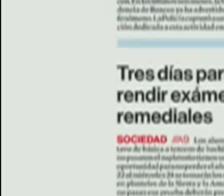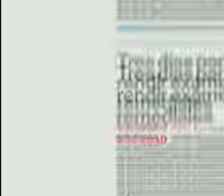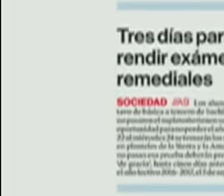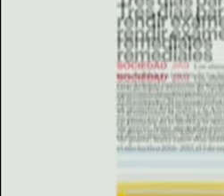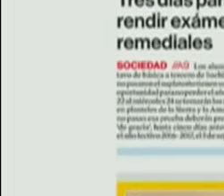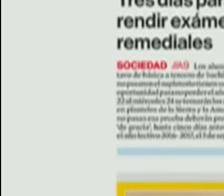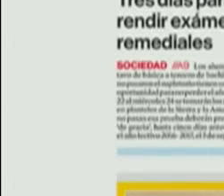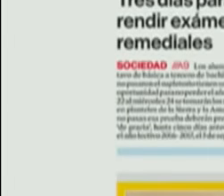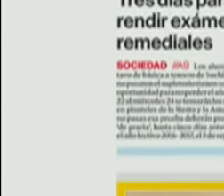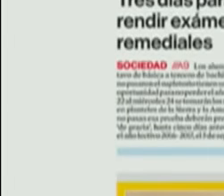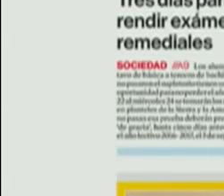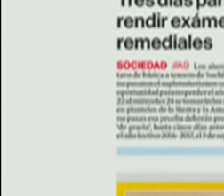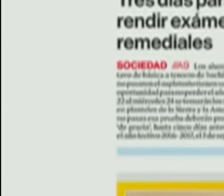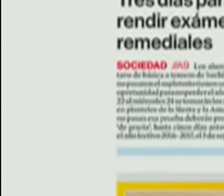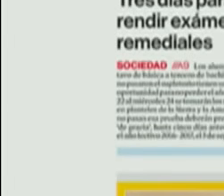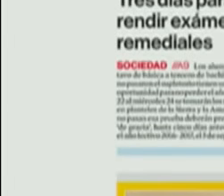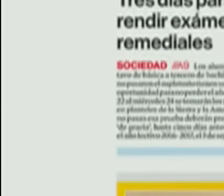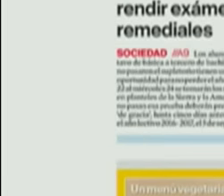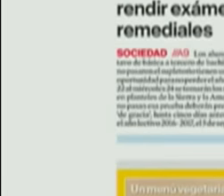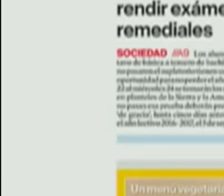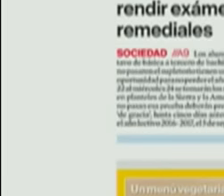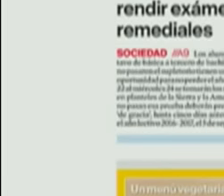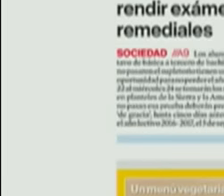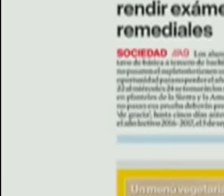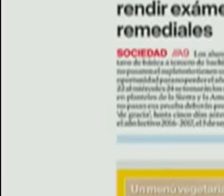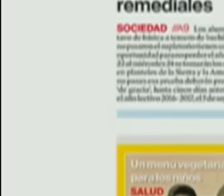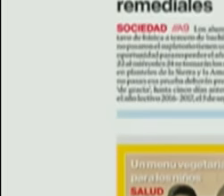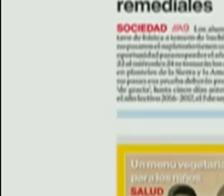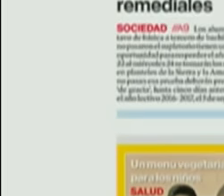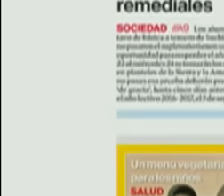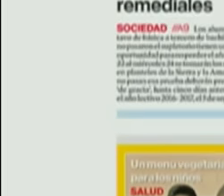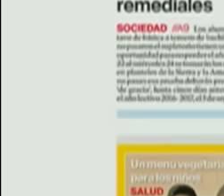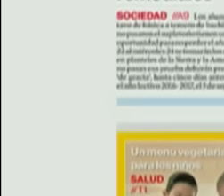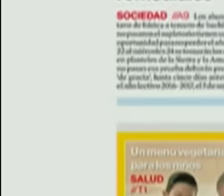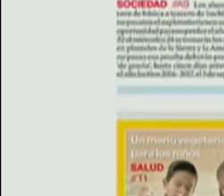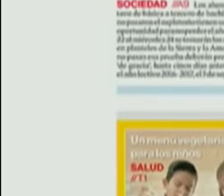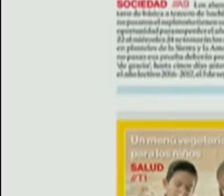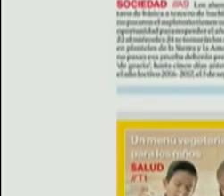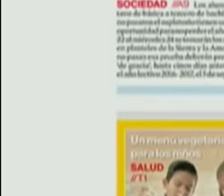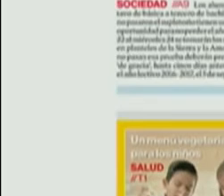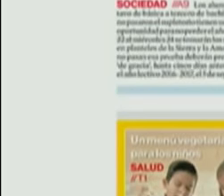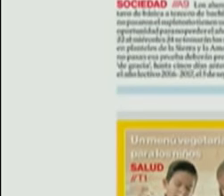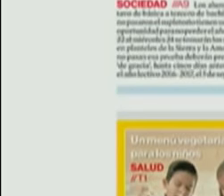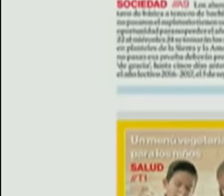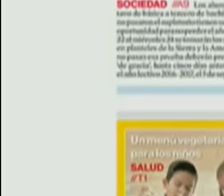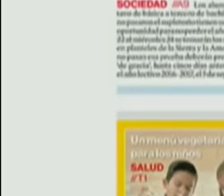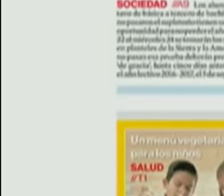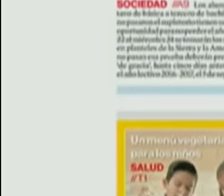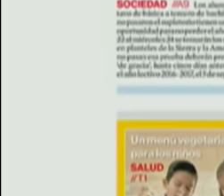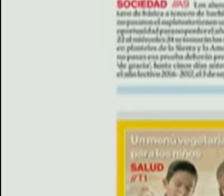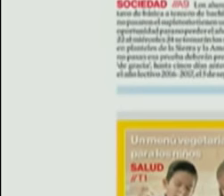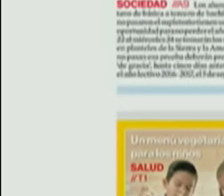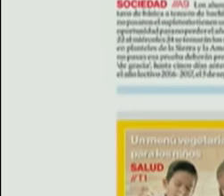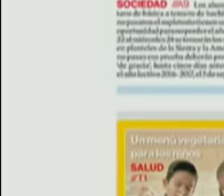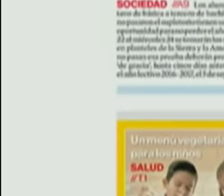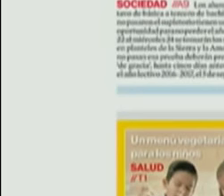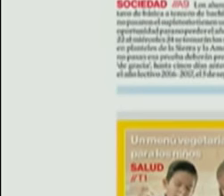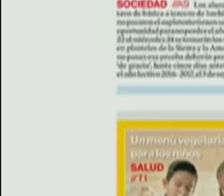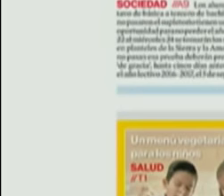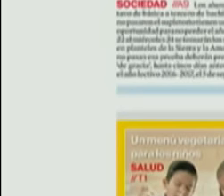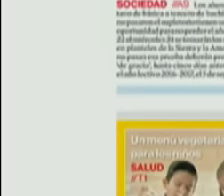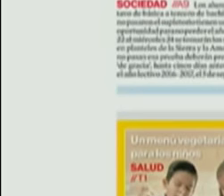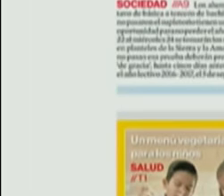de Lazo se apoya en compromiso. 3 días para rendir exámenes remediales. Y Ecuador, escuchen bien esto,